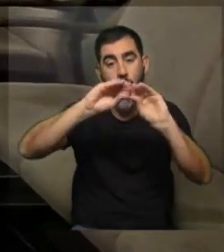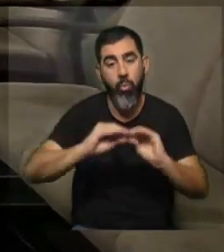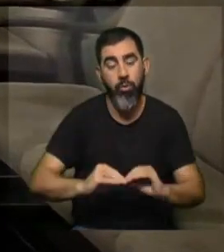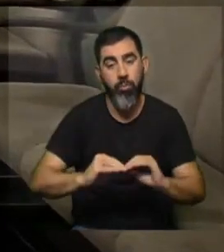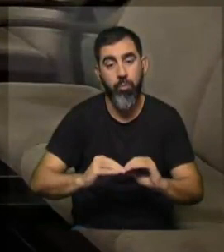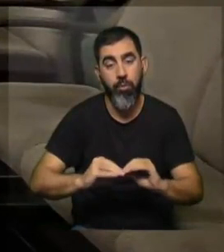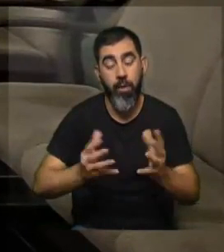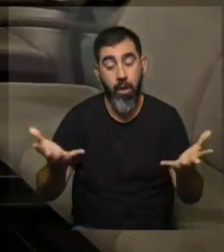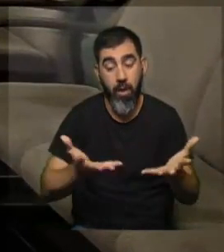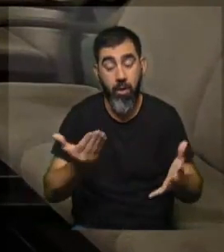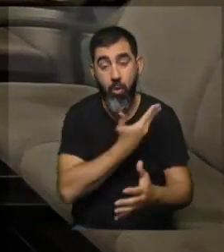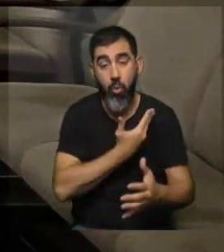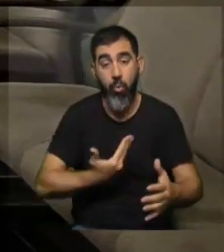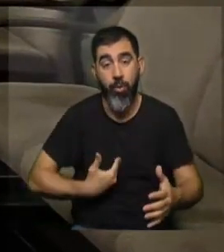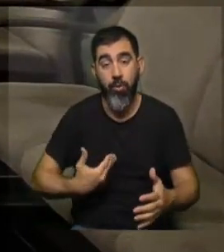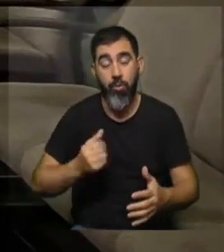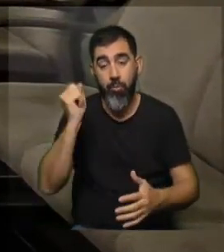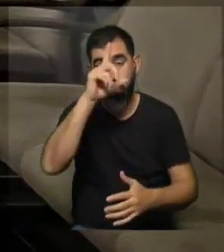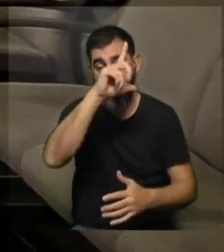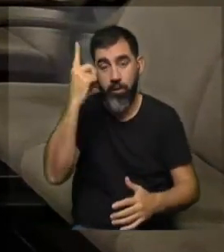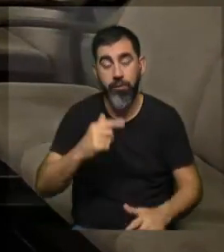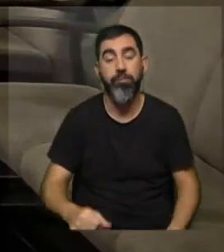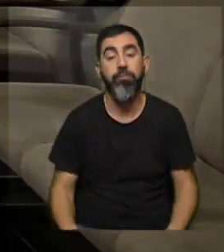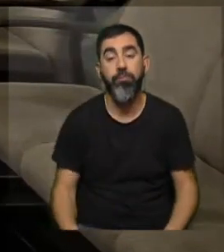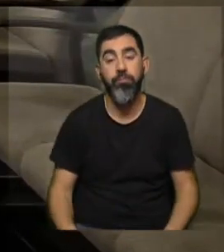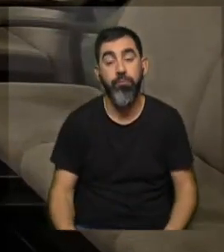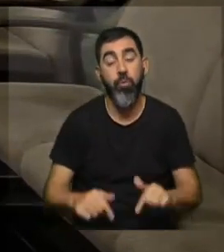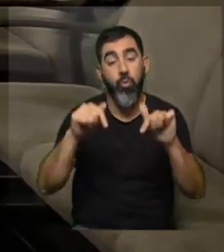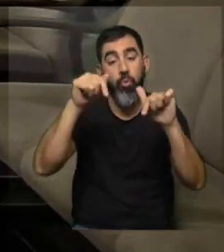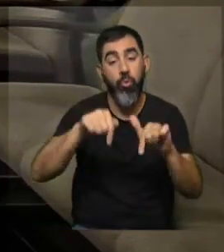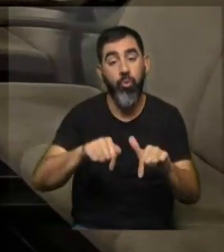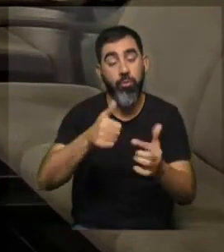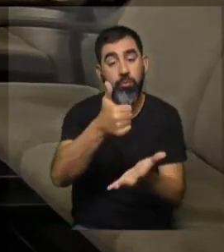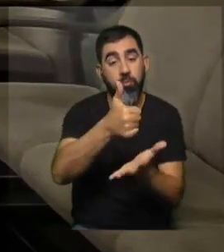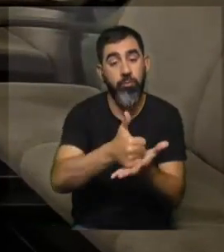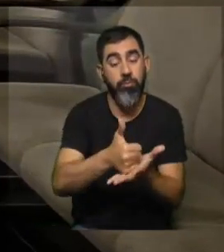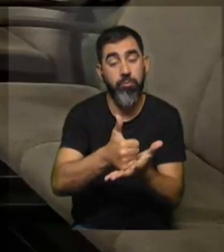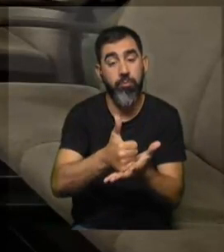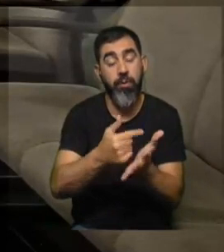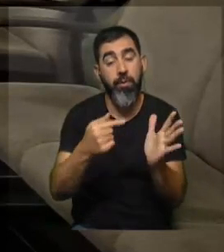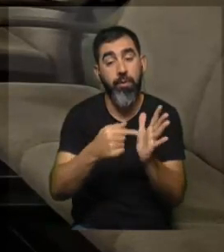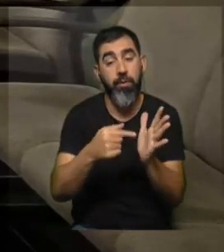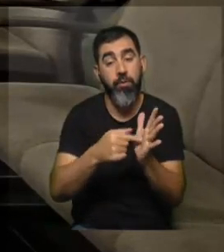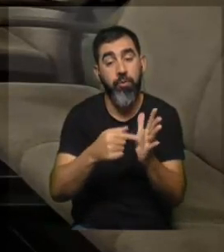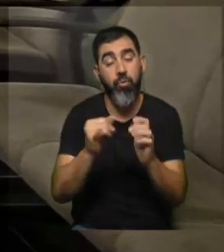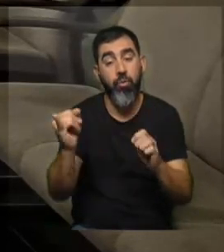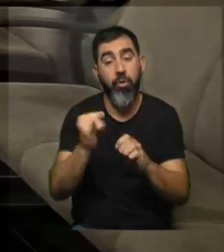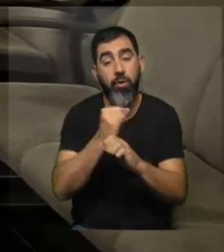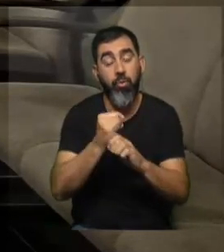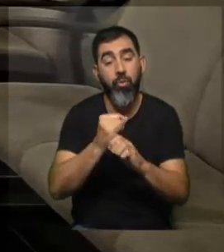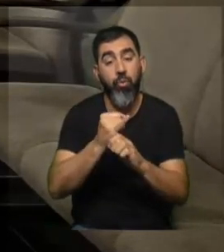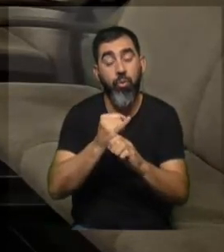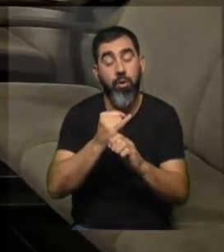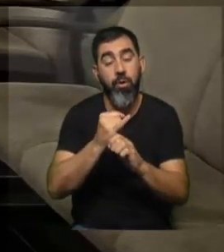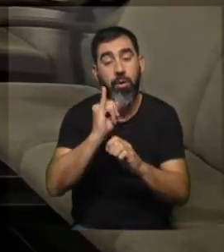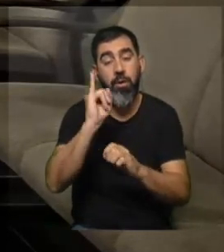cuentas de la actual administración presidida por la calle Pou hoy estuvieron presentes los integrantes del directorio del Instituto Nacional de inclusión